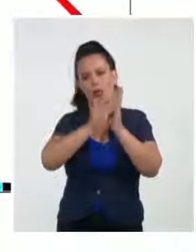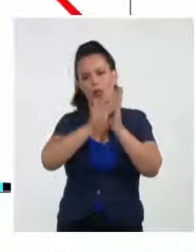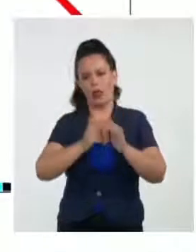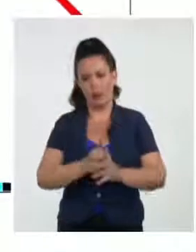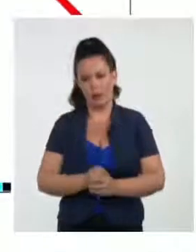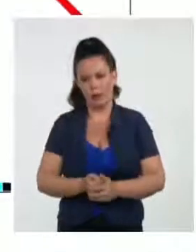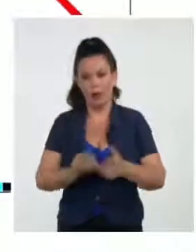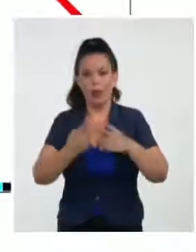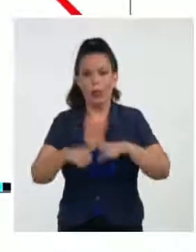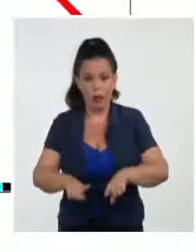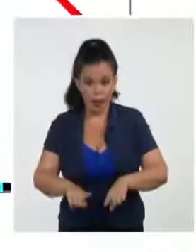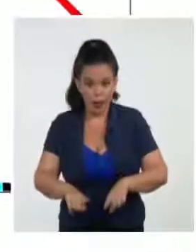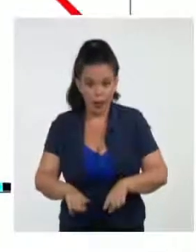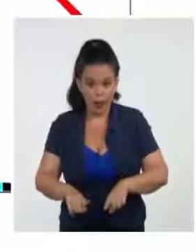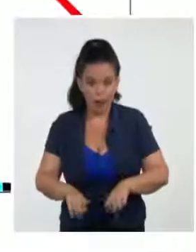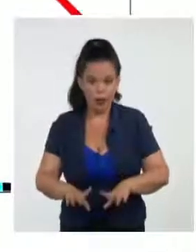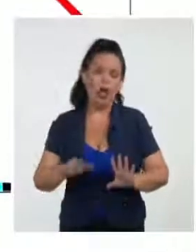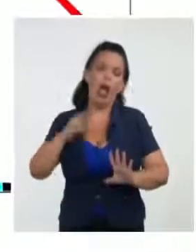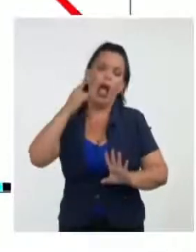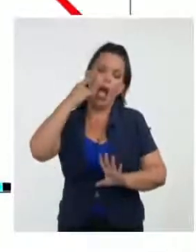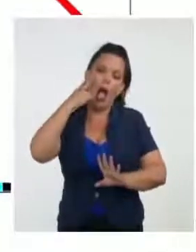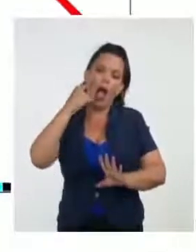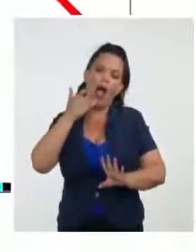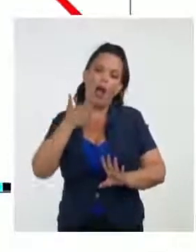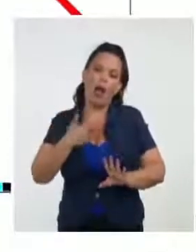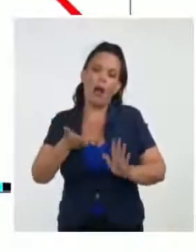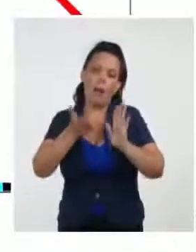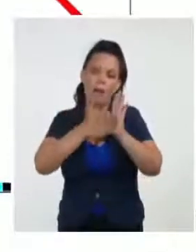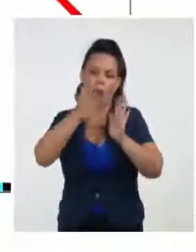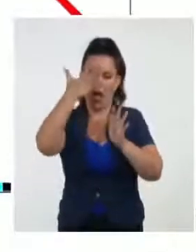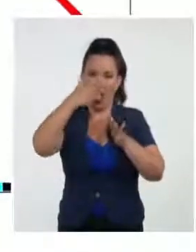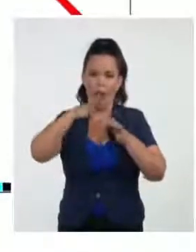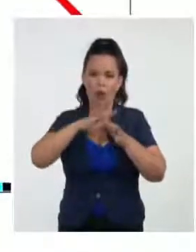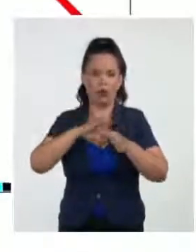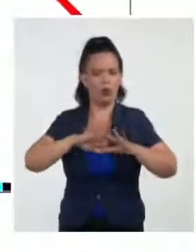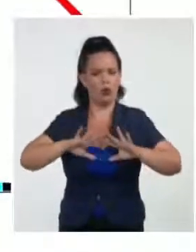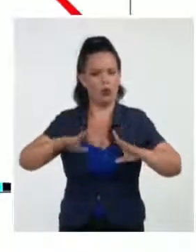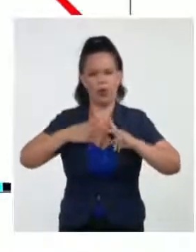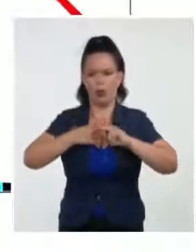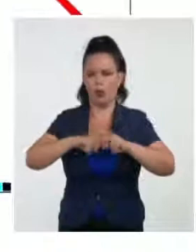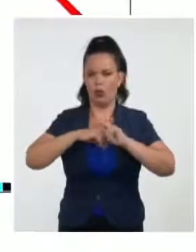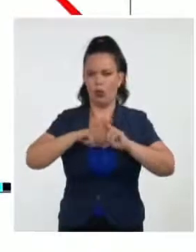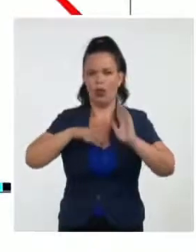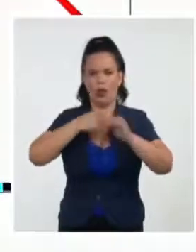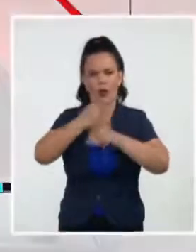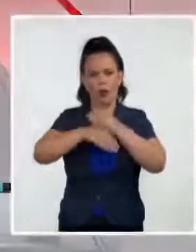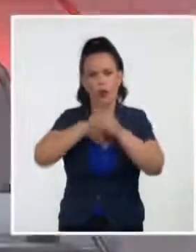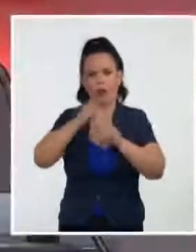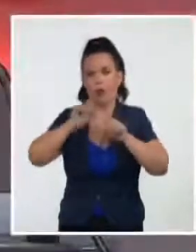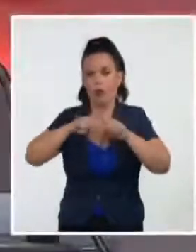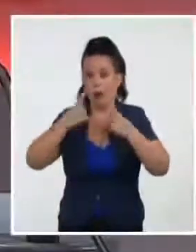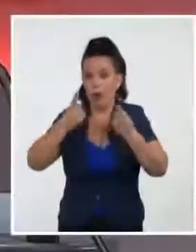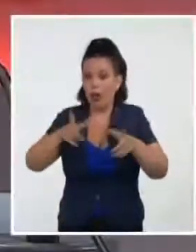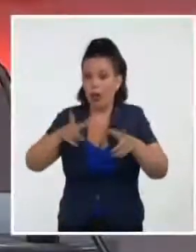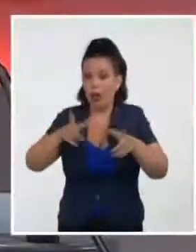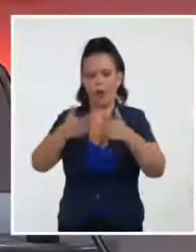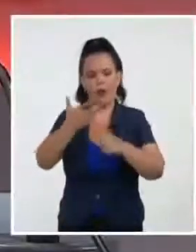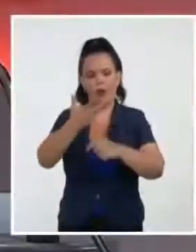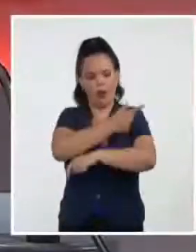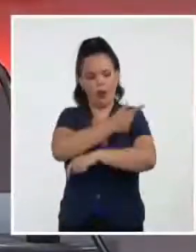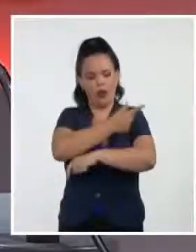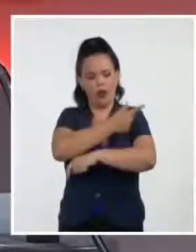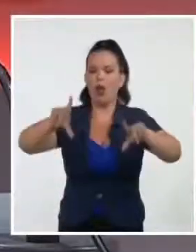agosto se pueda encontrar una solución definitiva a este problema con la intensificación de la vacunación y con la protección